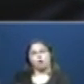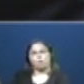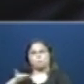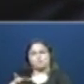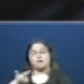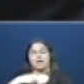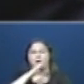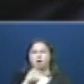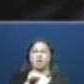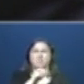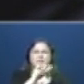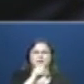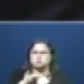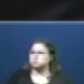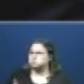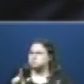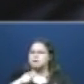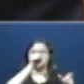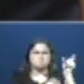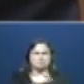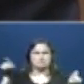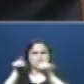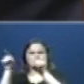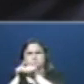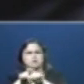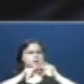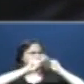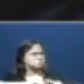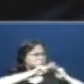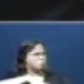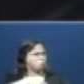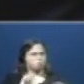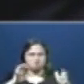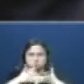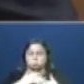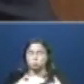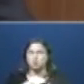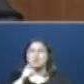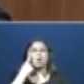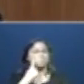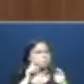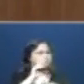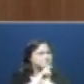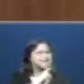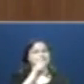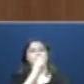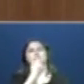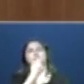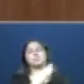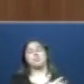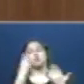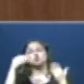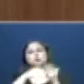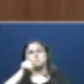hoy disponibles para el libre uso de personas y empresas habiendo sido consultados por más de 18,000 usuarios Y en diciembre pasado comenzó la